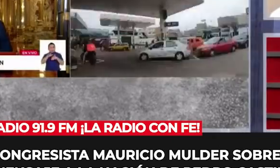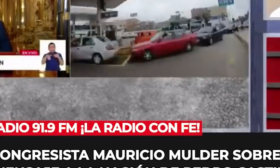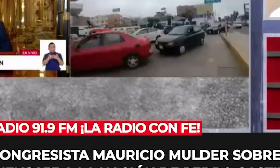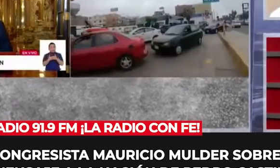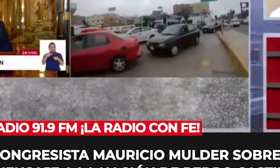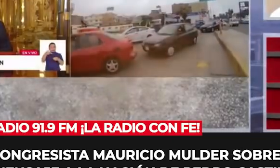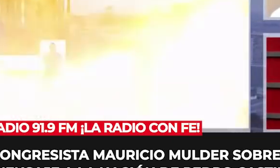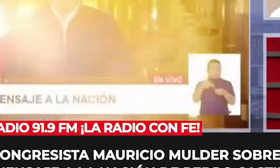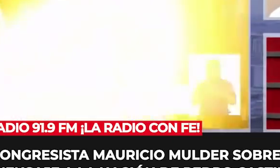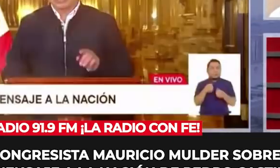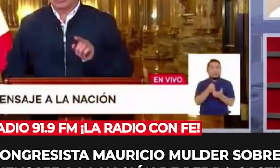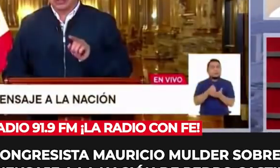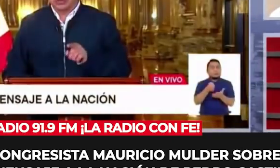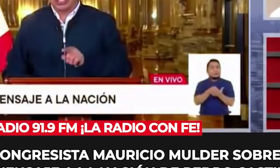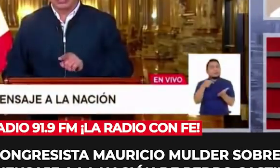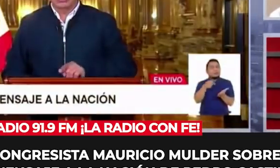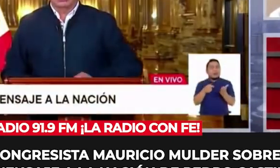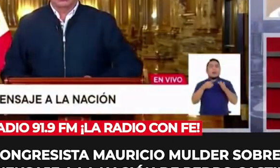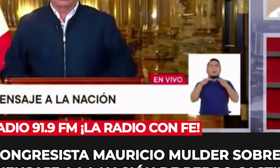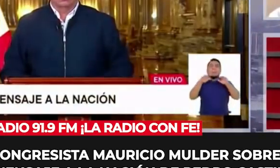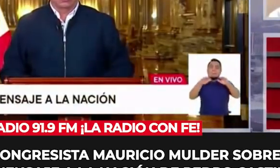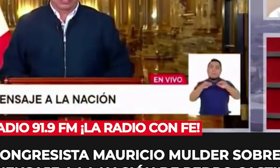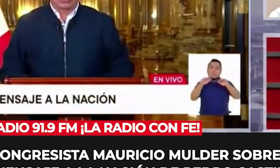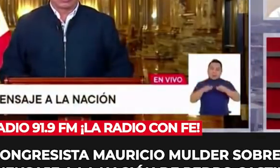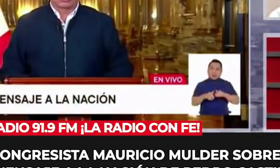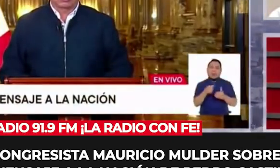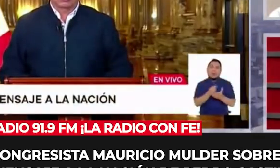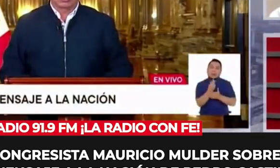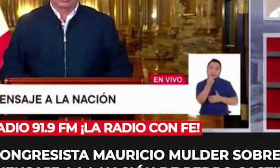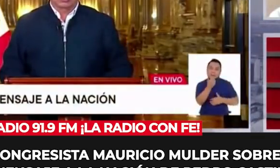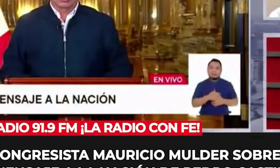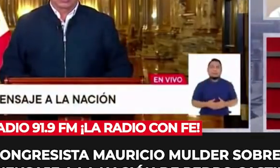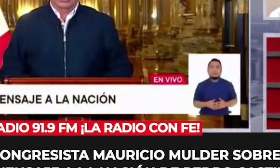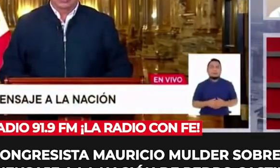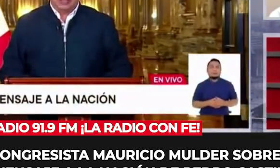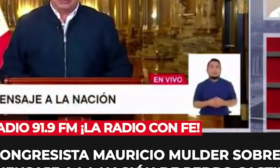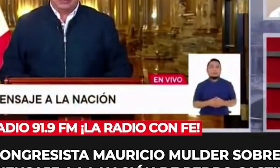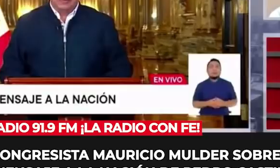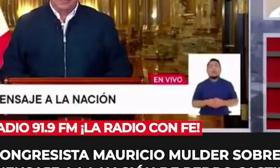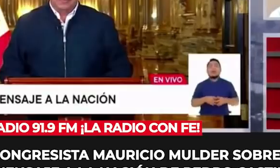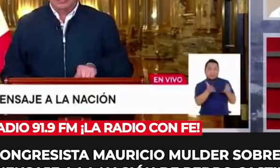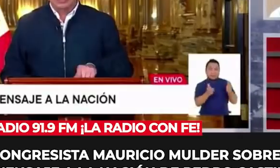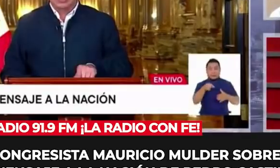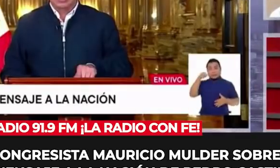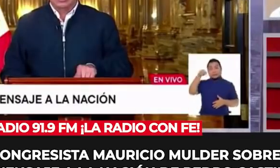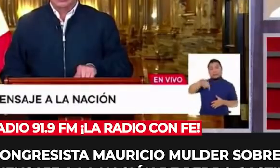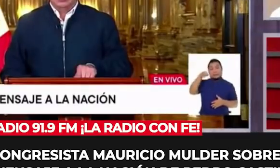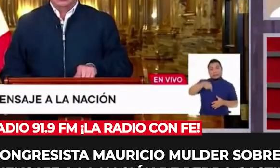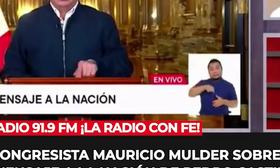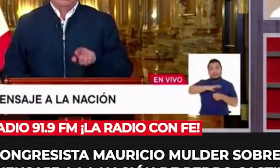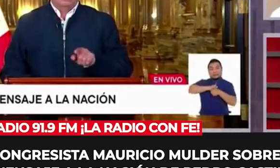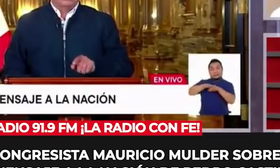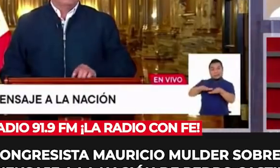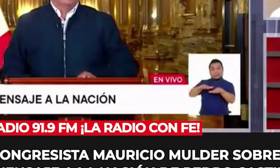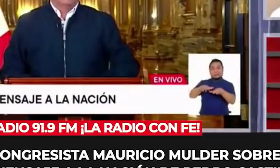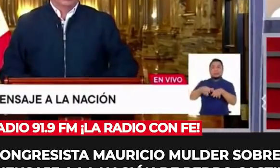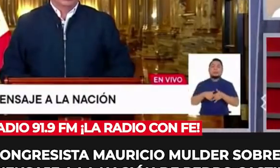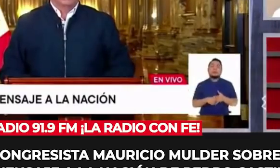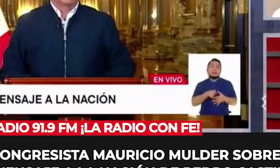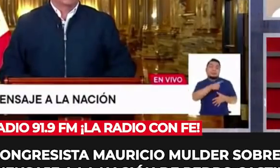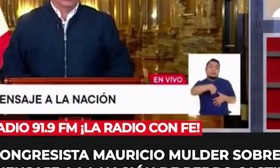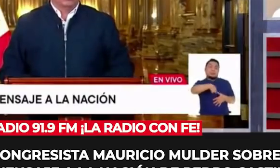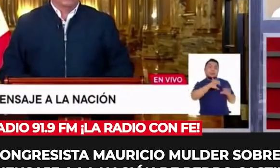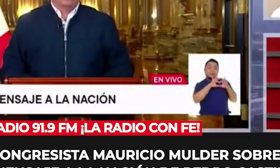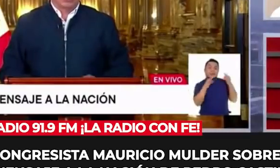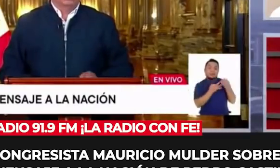sincero y de verdad, en realidad no lo es. Es simplemente una para salir del tema político. A ver, como